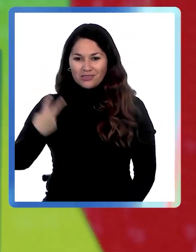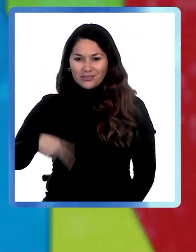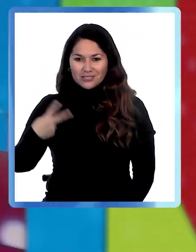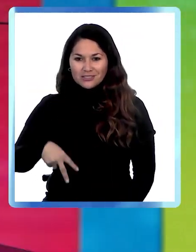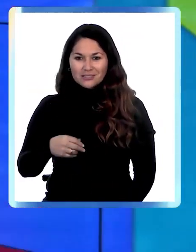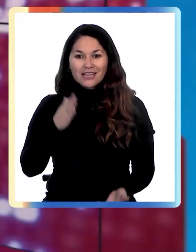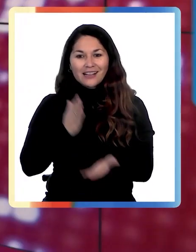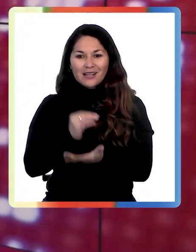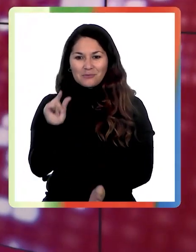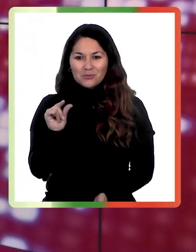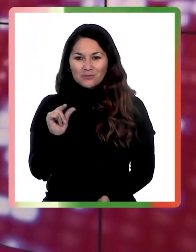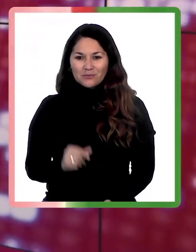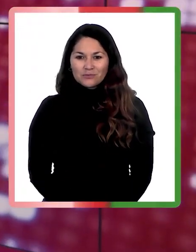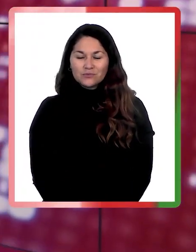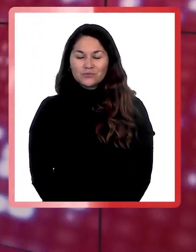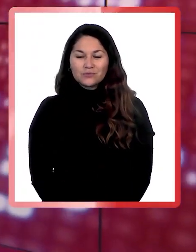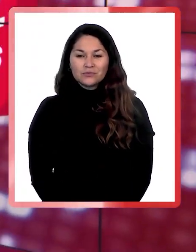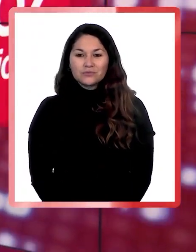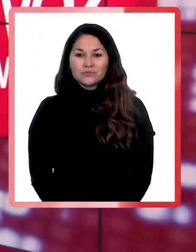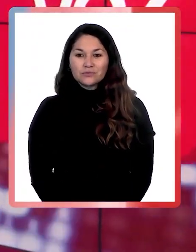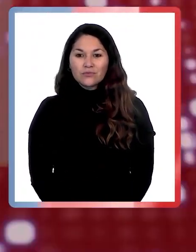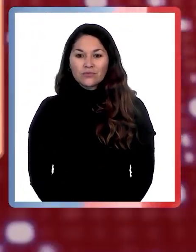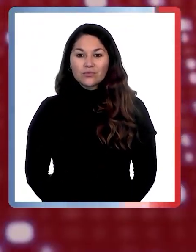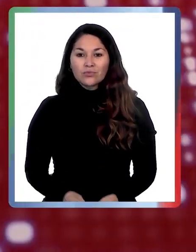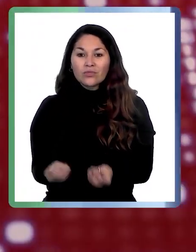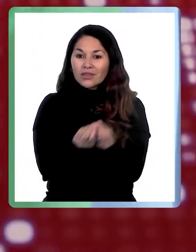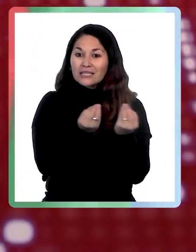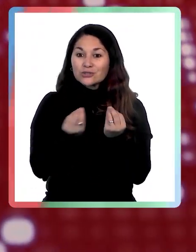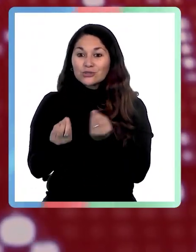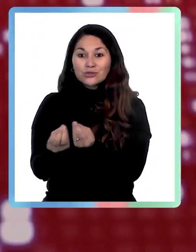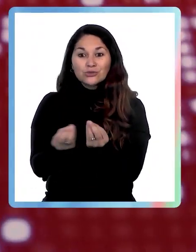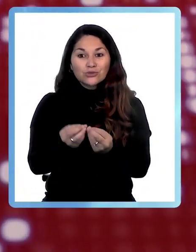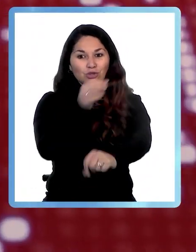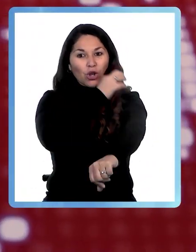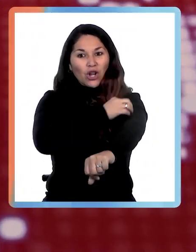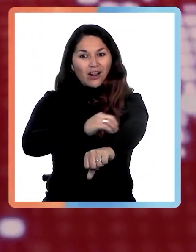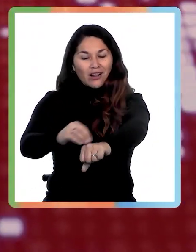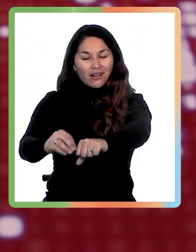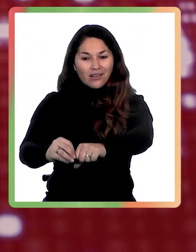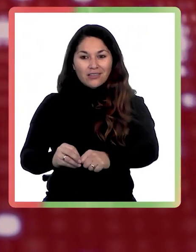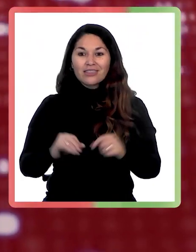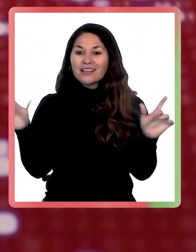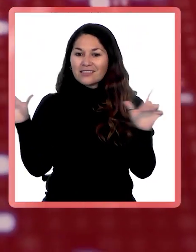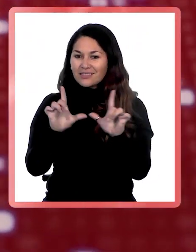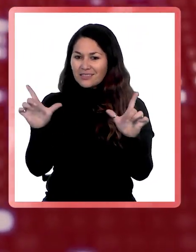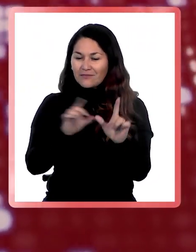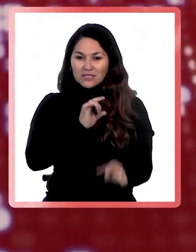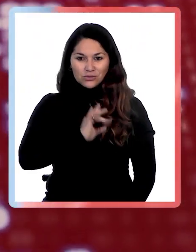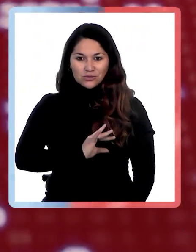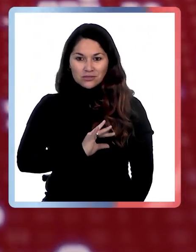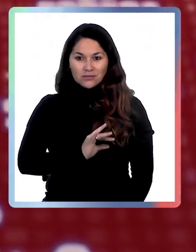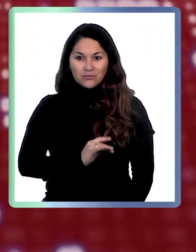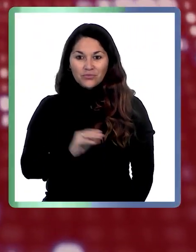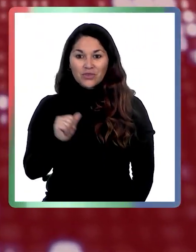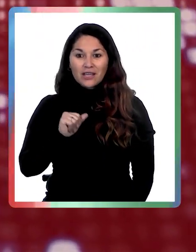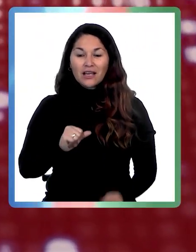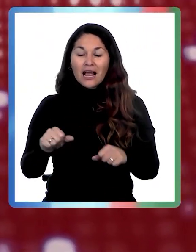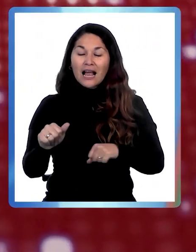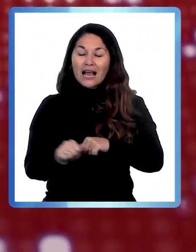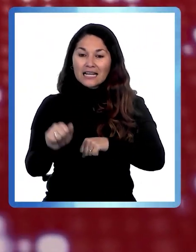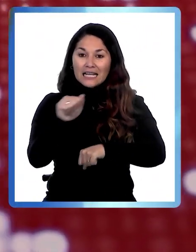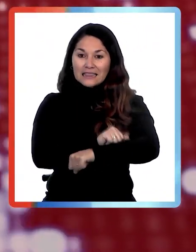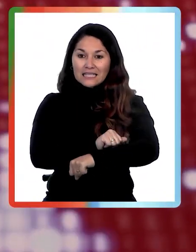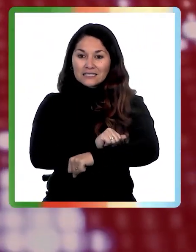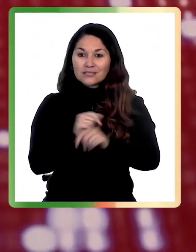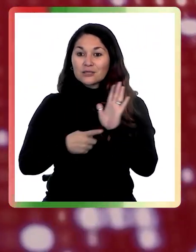de portavoz noticias Hasta pronto asociación Regional de canales de televisión de señala abierta de chile